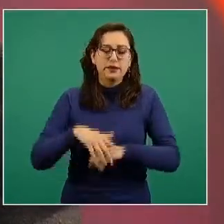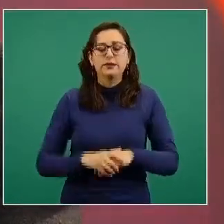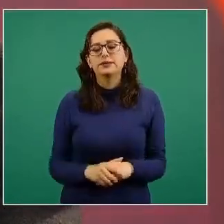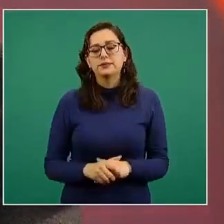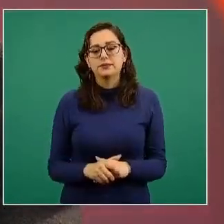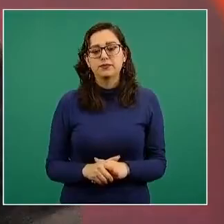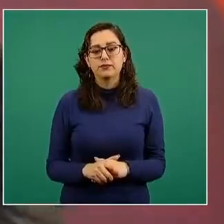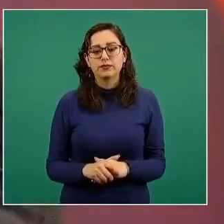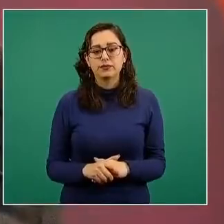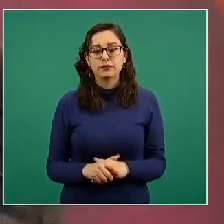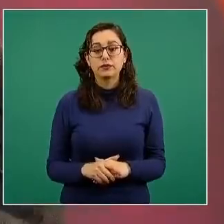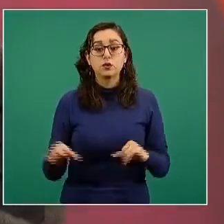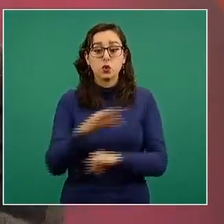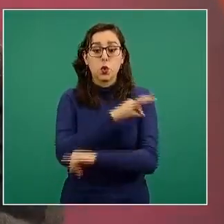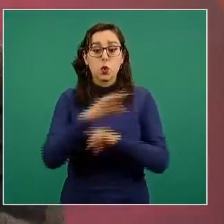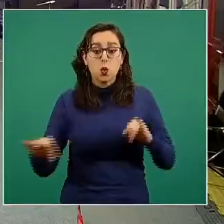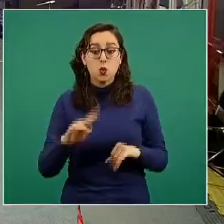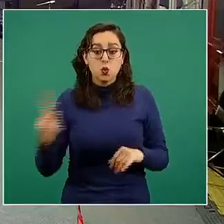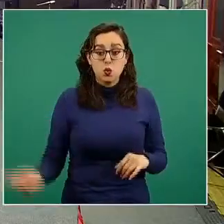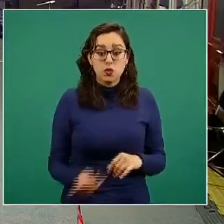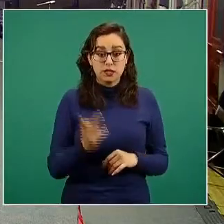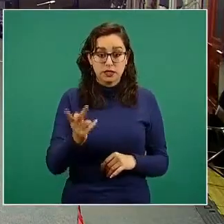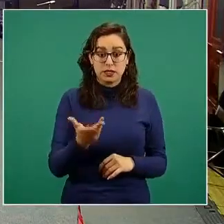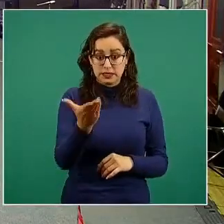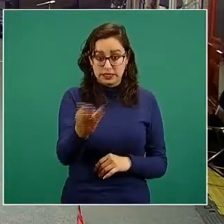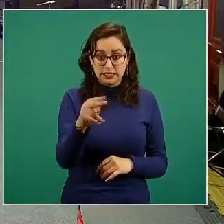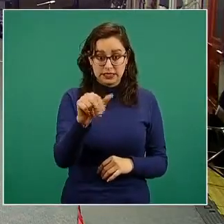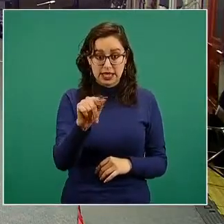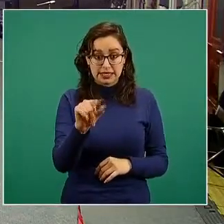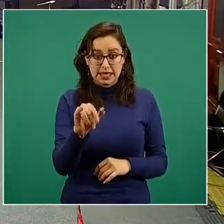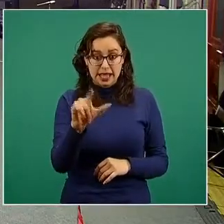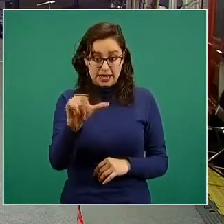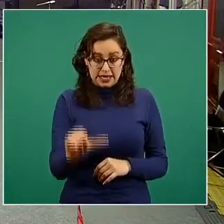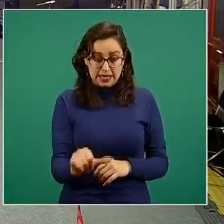Y nos da tiempo de la última pregunta con Natalia